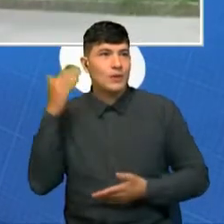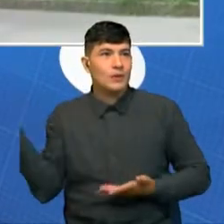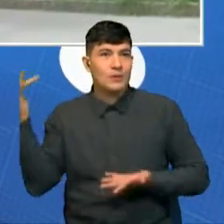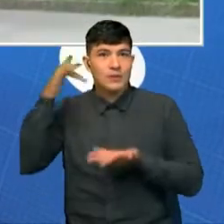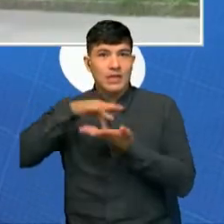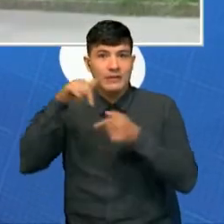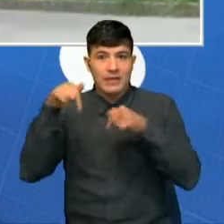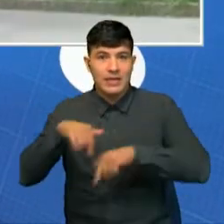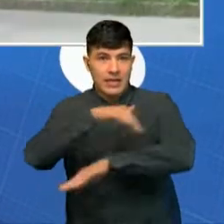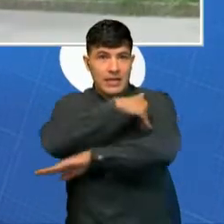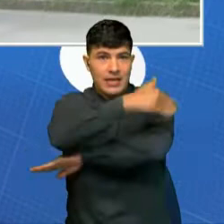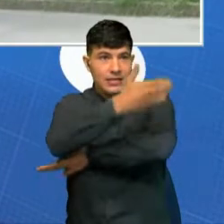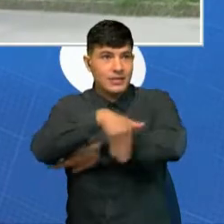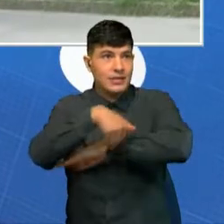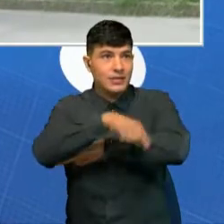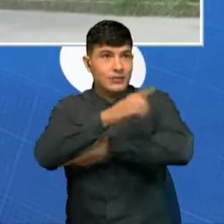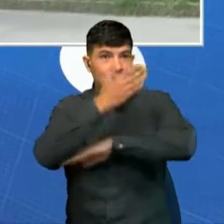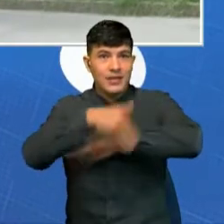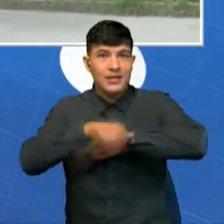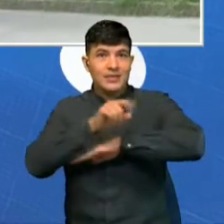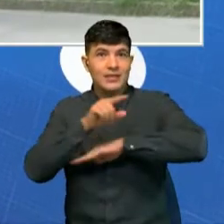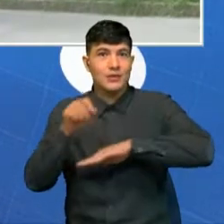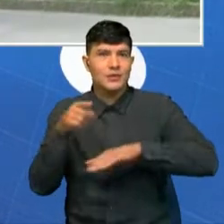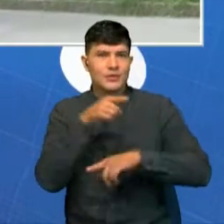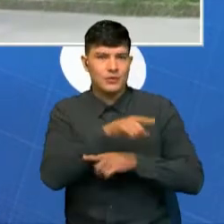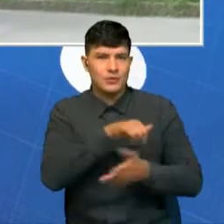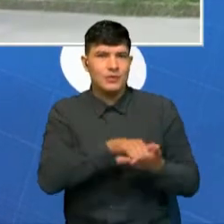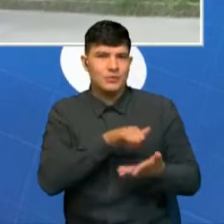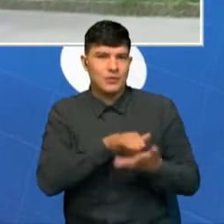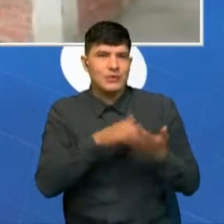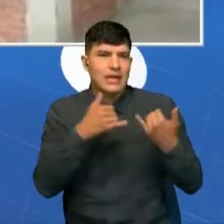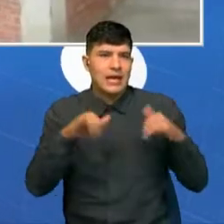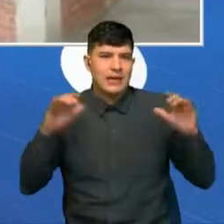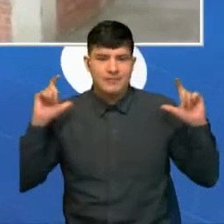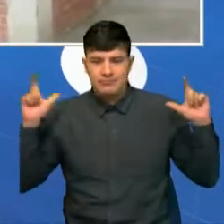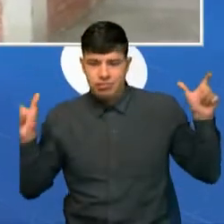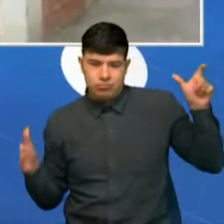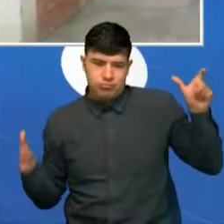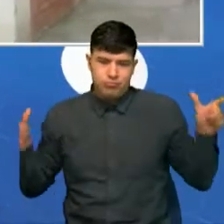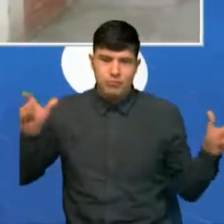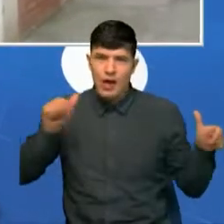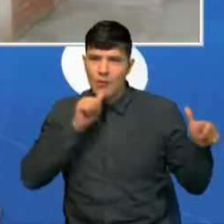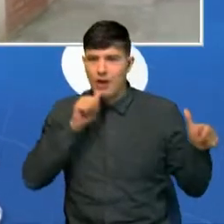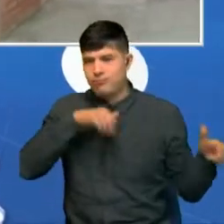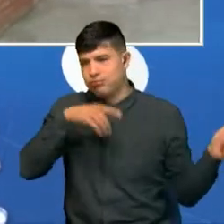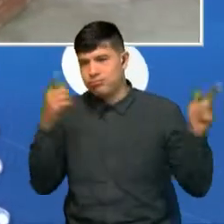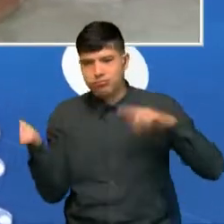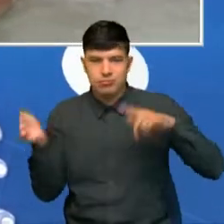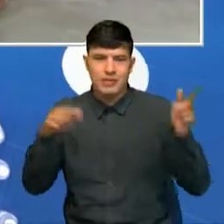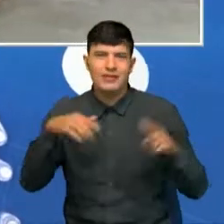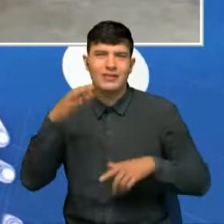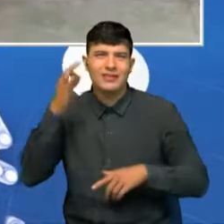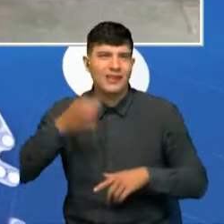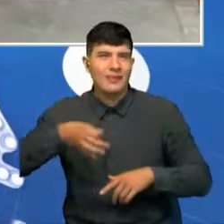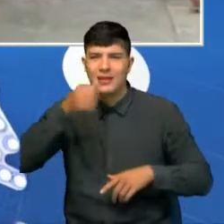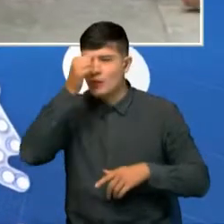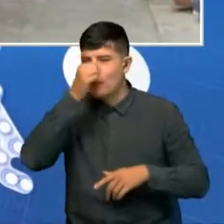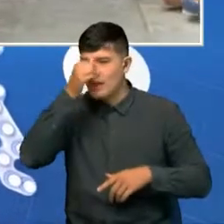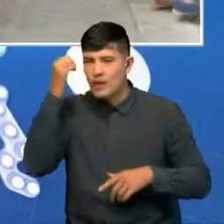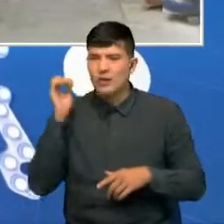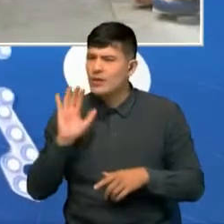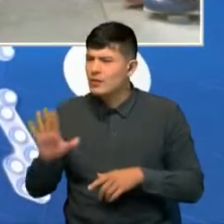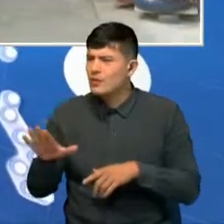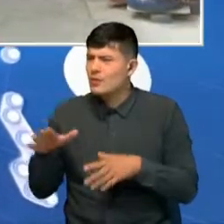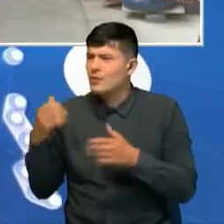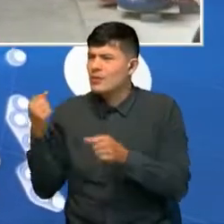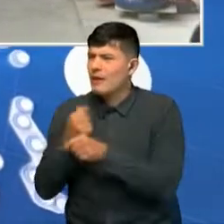11, ya llegaba a la mitad del caneco agua porque se había regado. Nos tocaba en eso todo el día, todo el domingo. Nos tocaba trabajar al